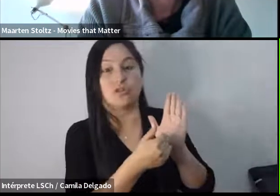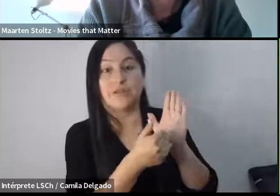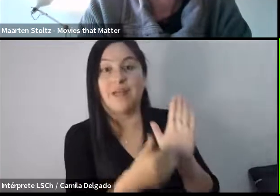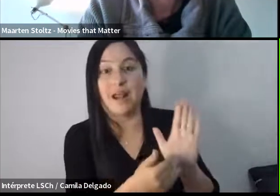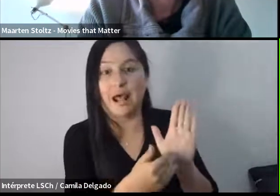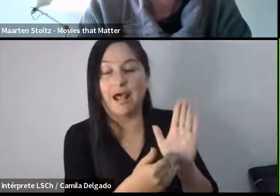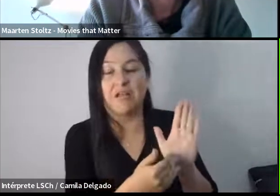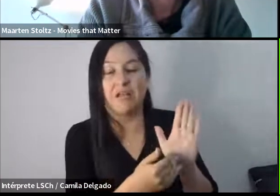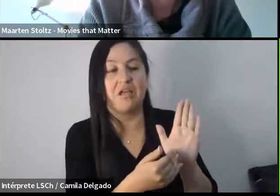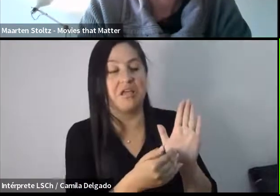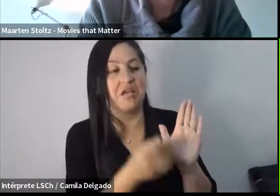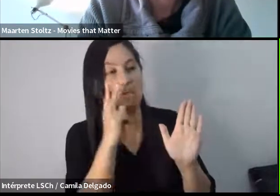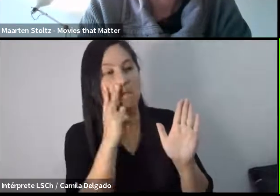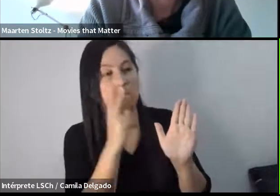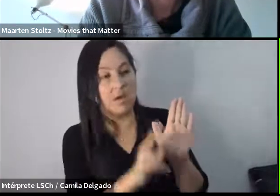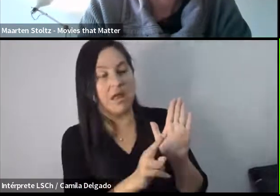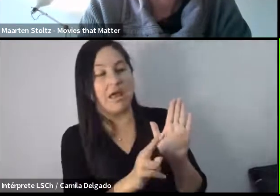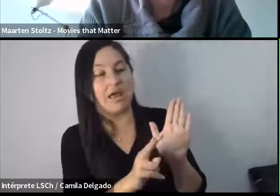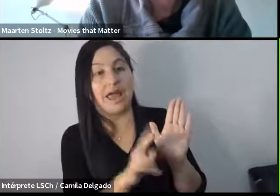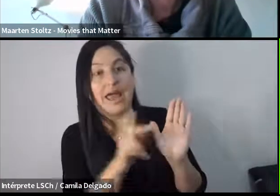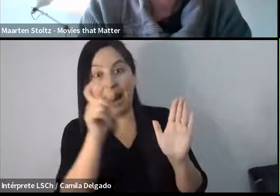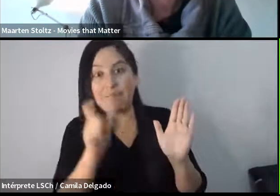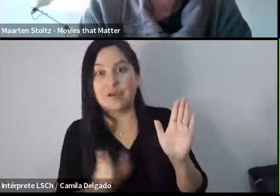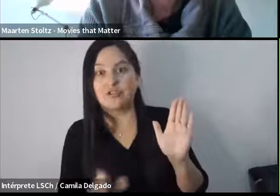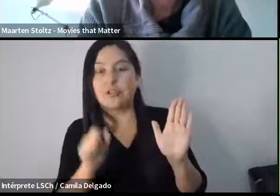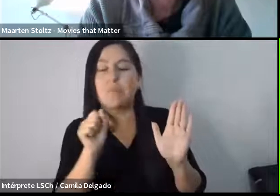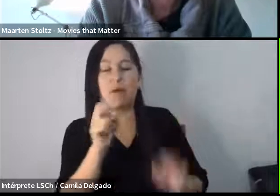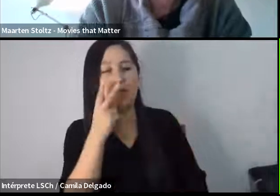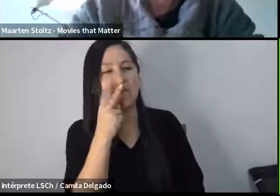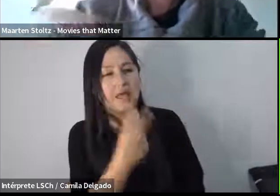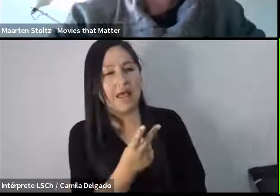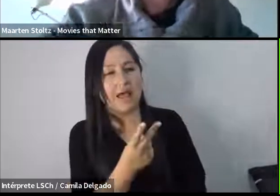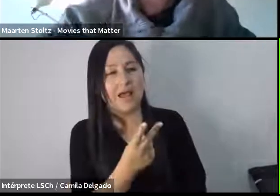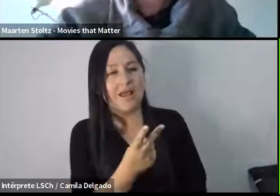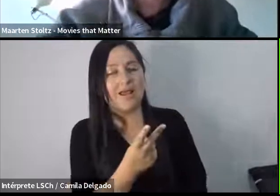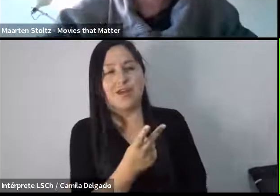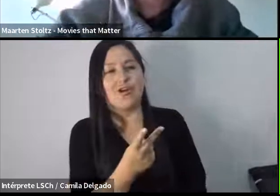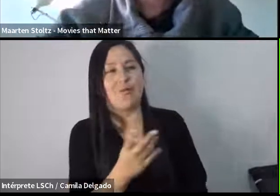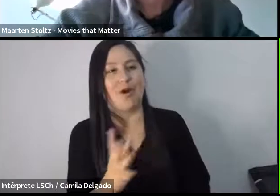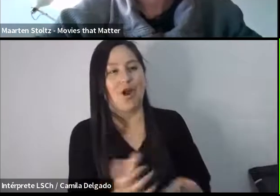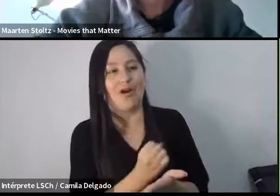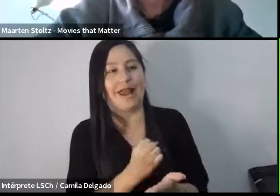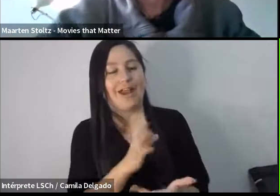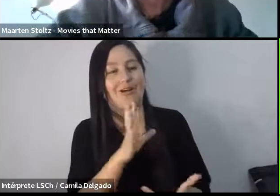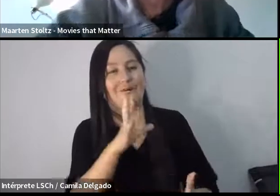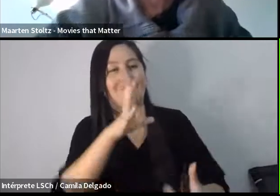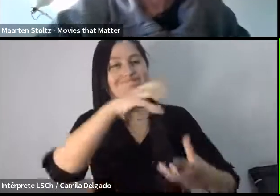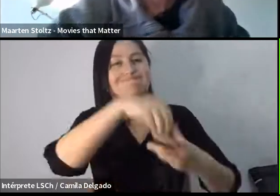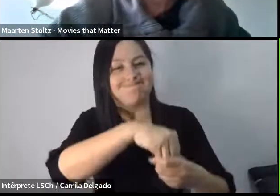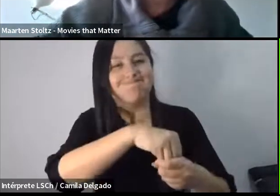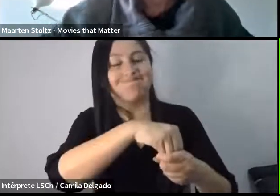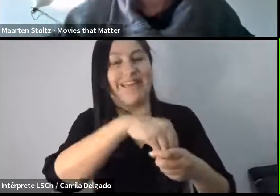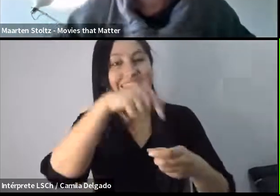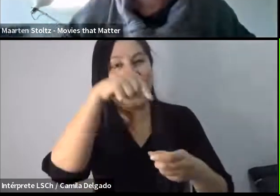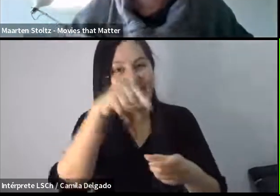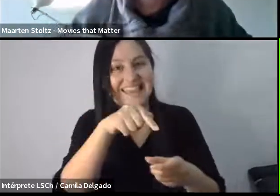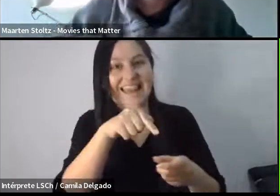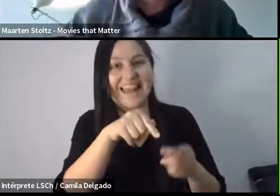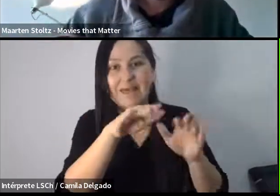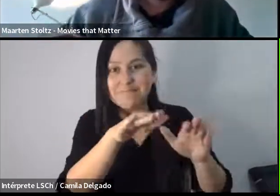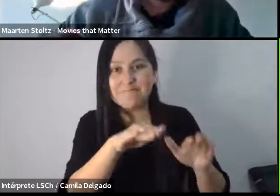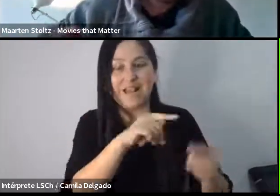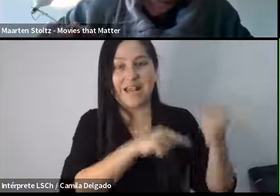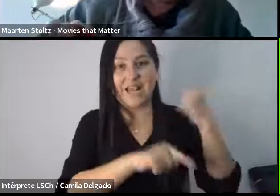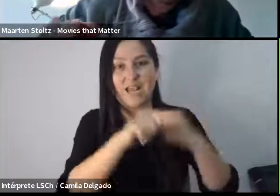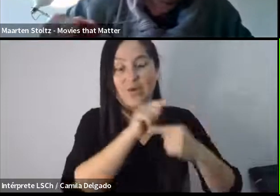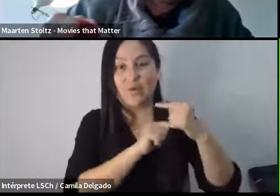digerible, que el espectador pueda entrar en un viaje, y ahí las herramientas narrativas que se elijan